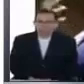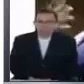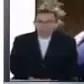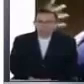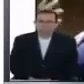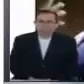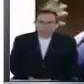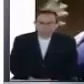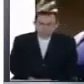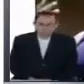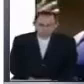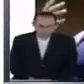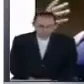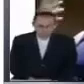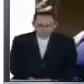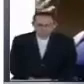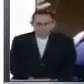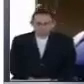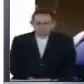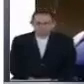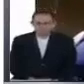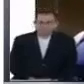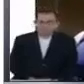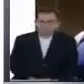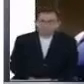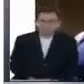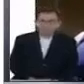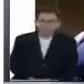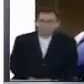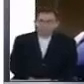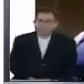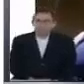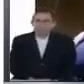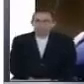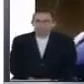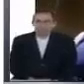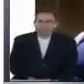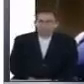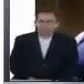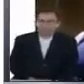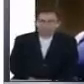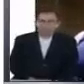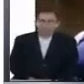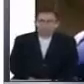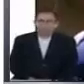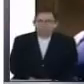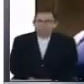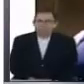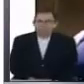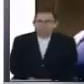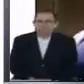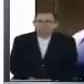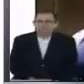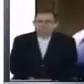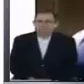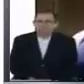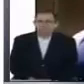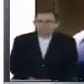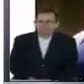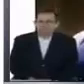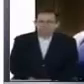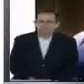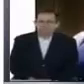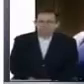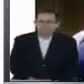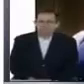más alto. Bien alto. Bien alto. Ok. A ese uno más alto rango que está ahí, en el nombre